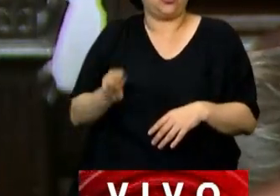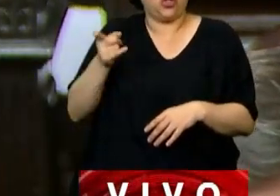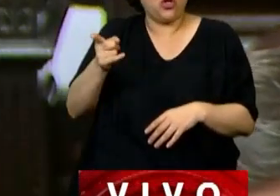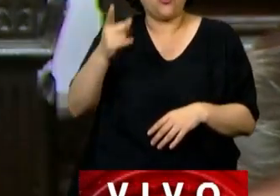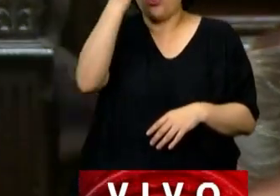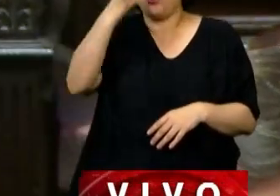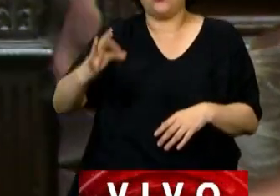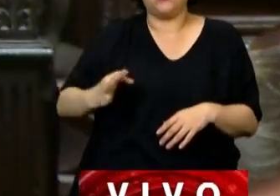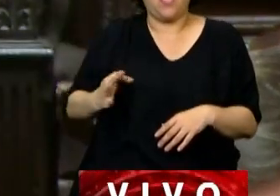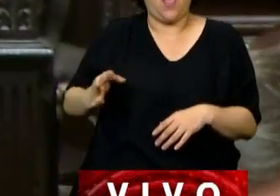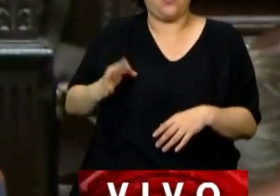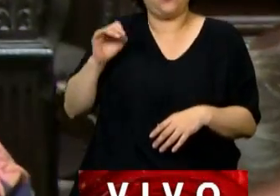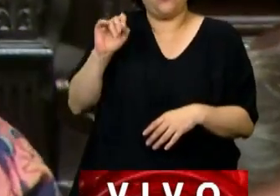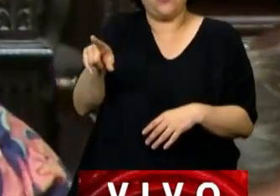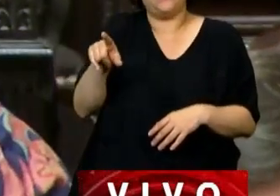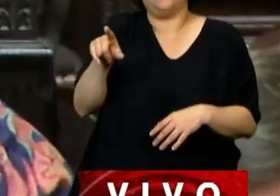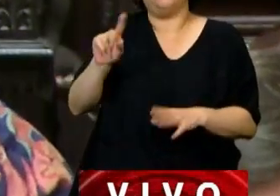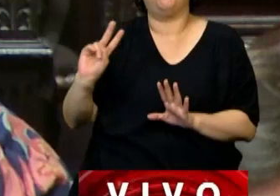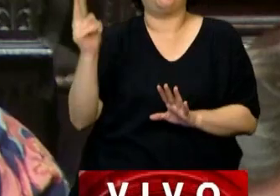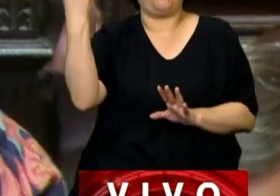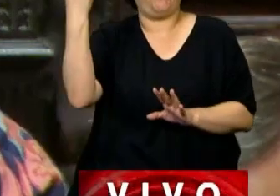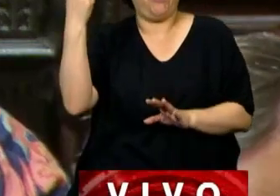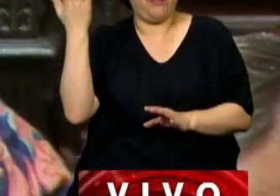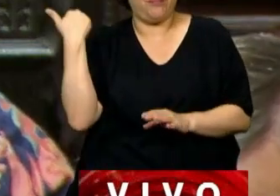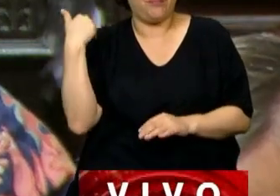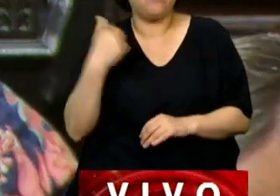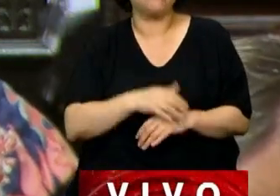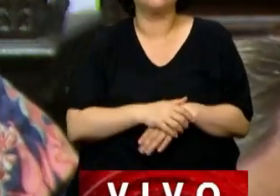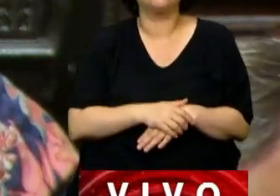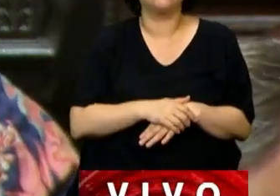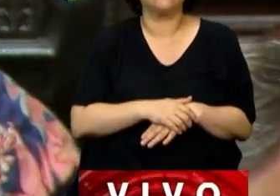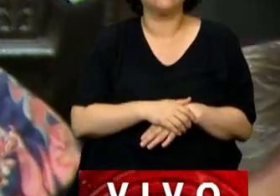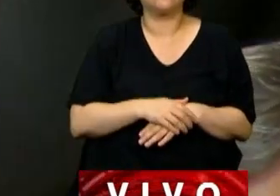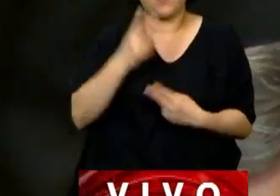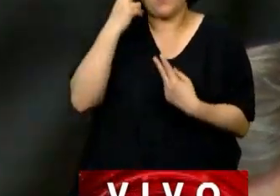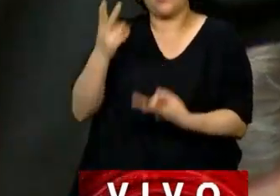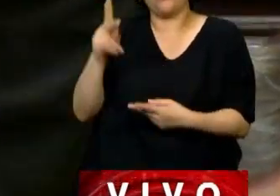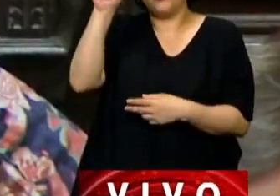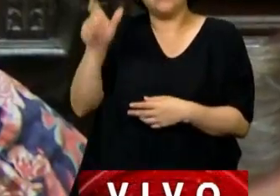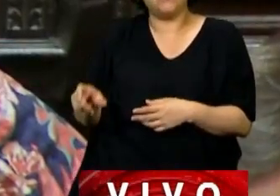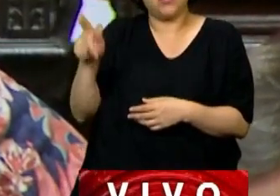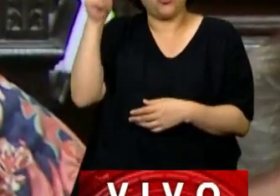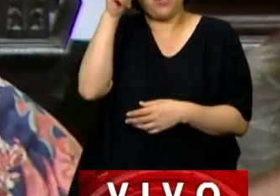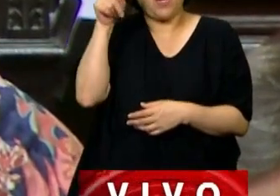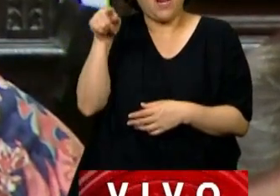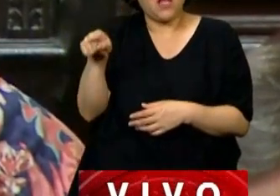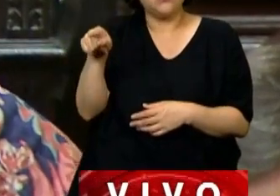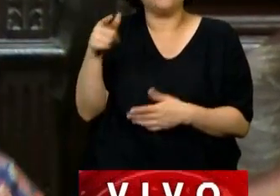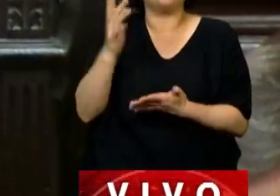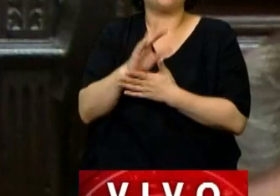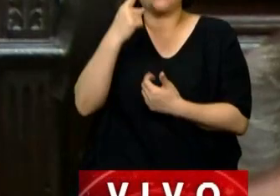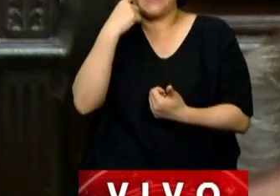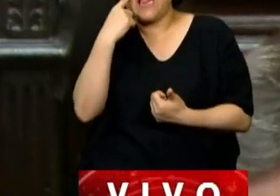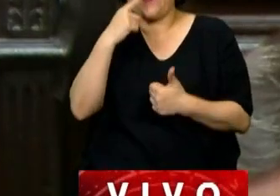a 12 años de su paso a la inmortalidad. El reconocimiento a un